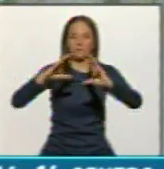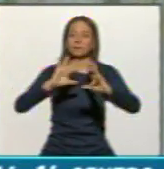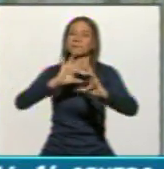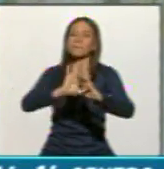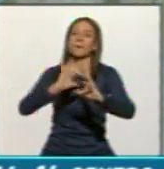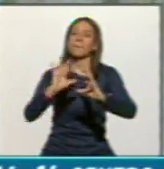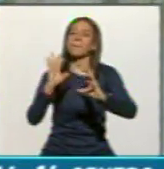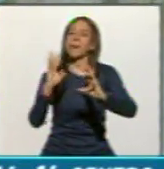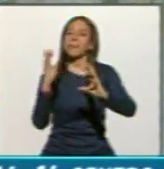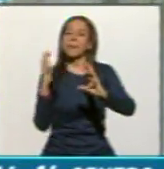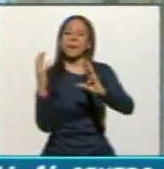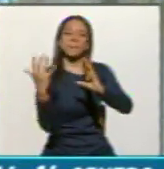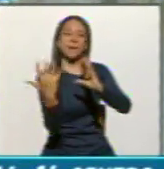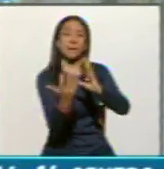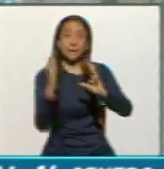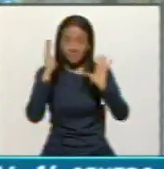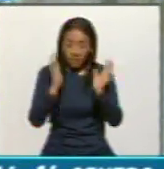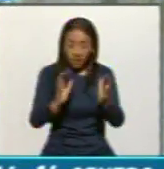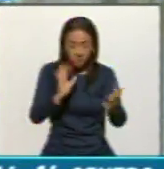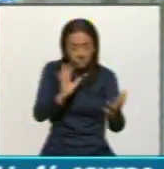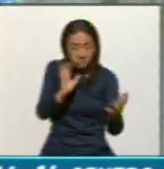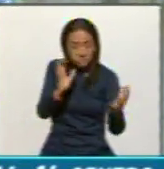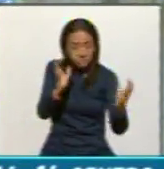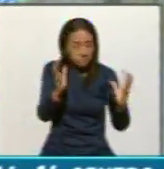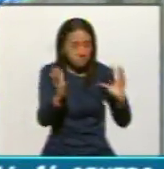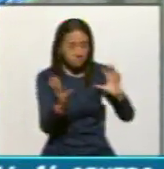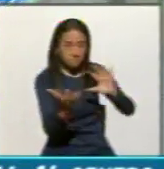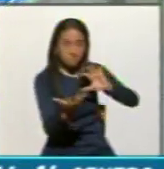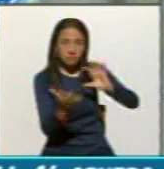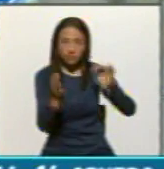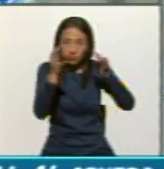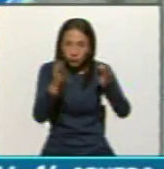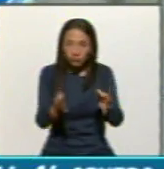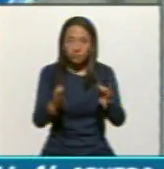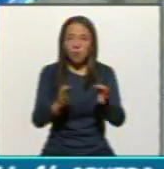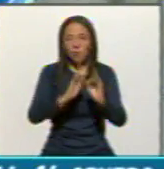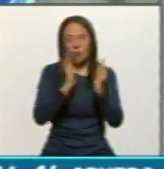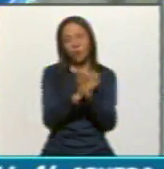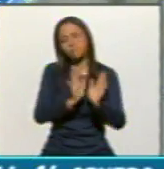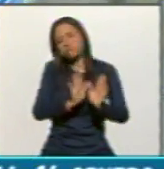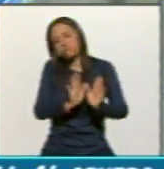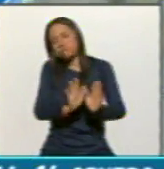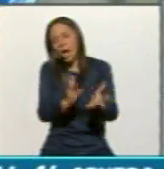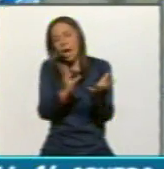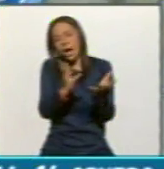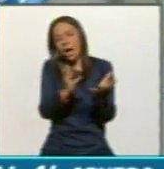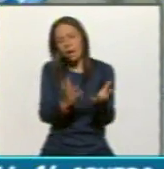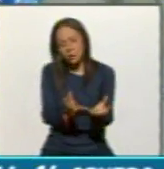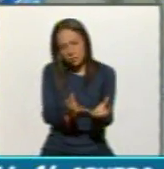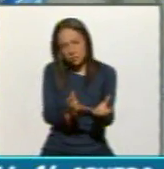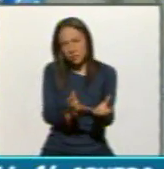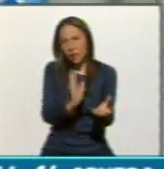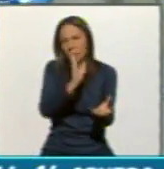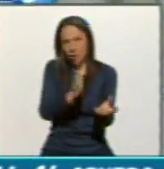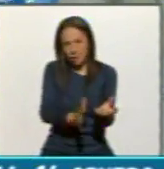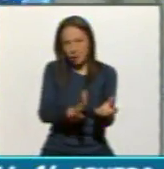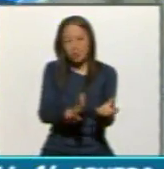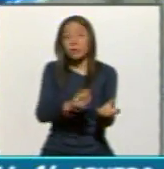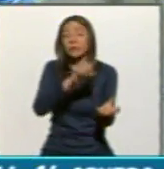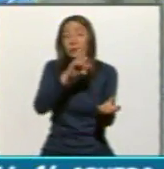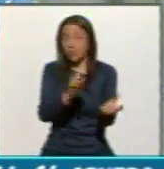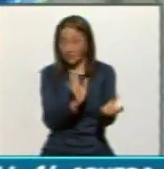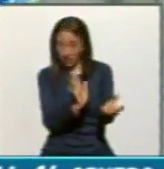forma, se tiene que dejar secar. Entonces ya el tiempo va a variar un poco. Ya después de que se hace la bola, ahí sí ya